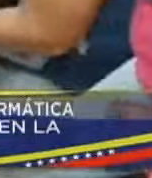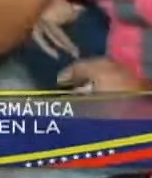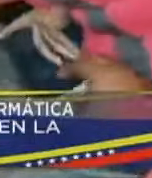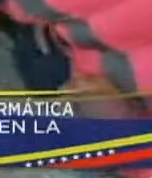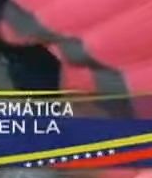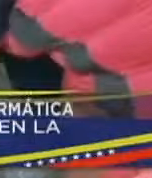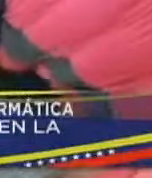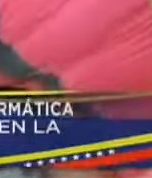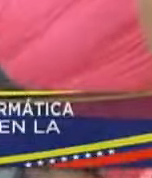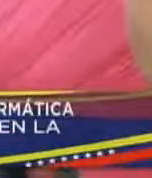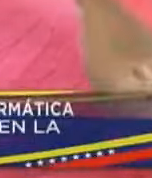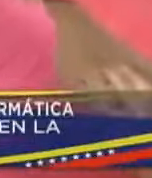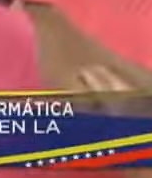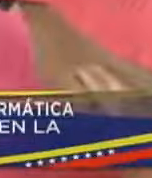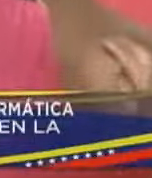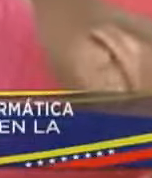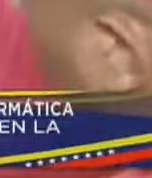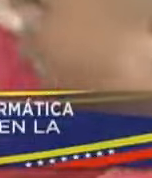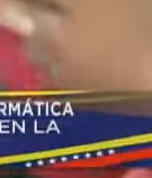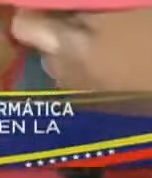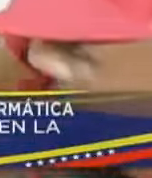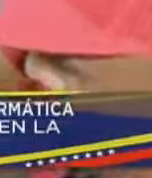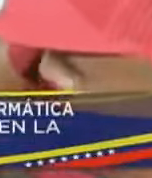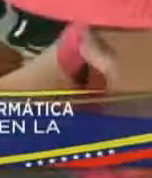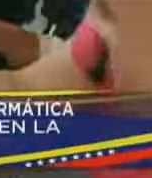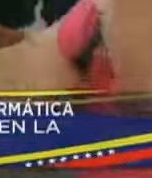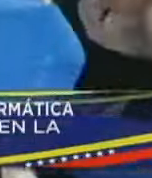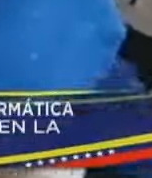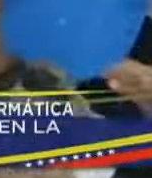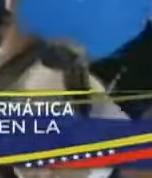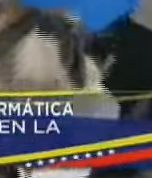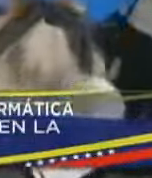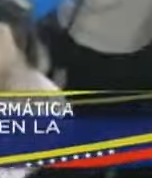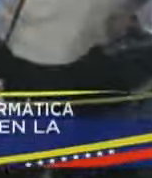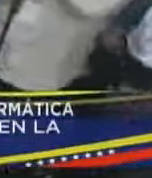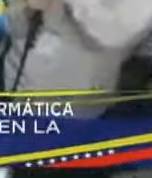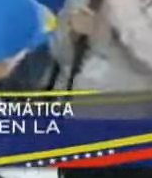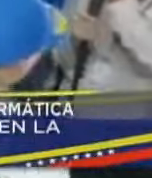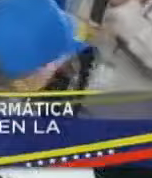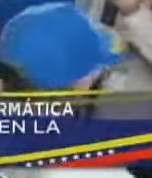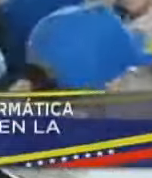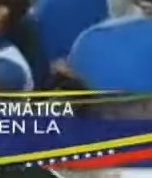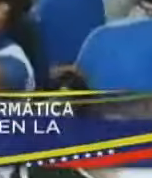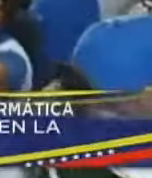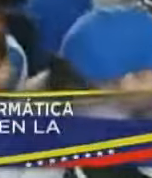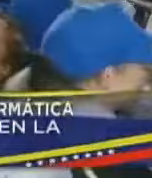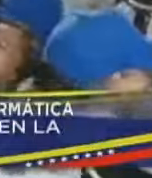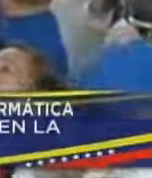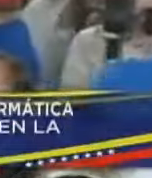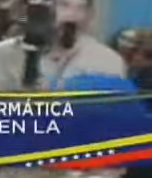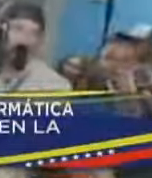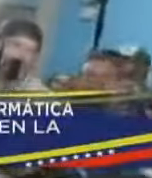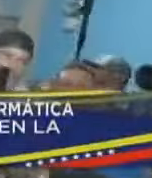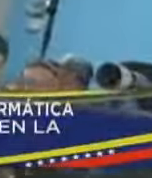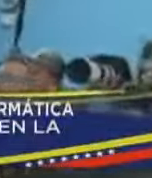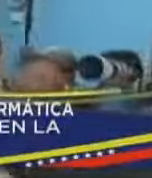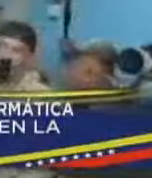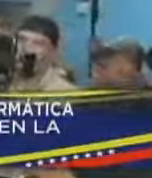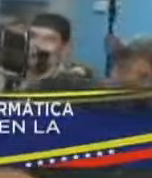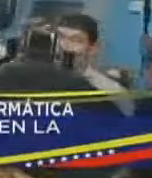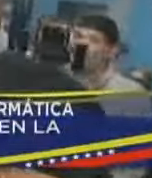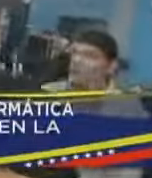gracias, presidente, aquí está un pueblo que te quiere, que te admira, un magisterio que nos